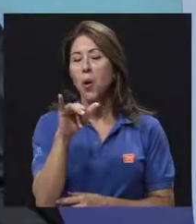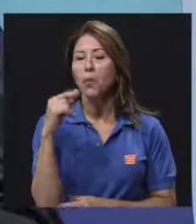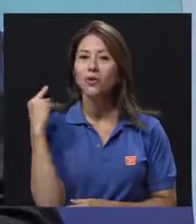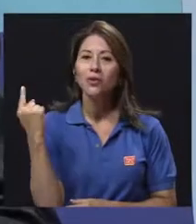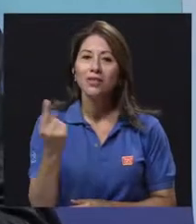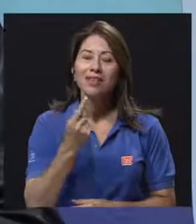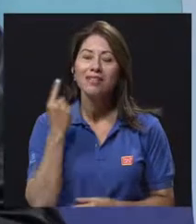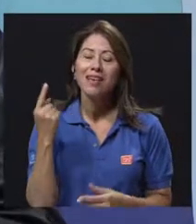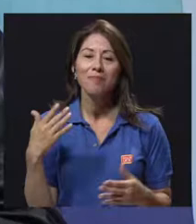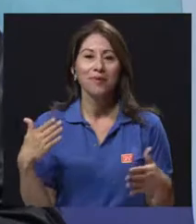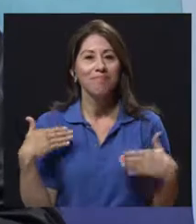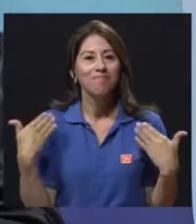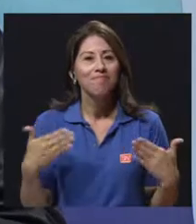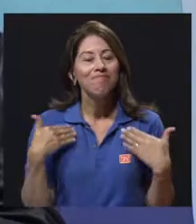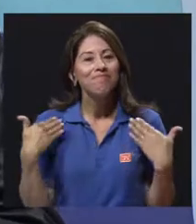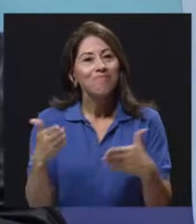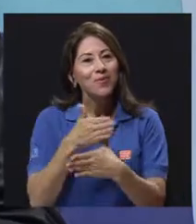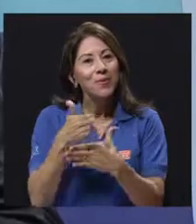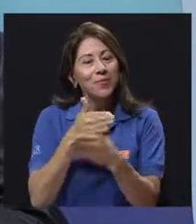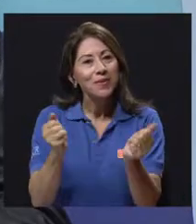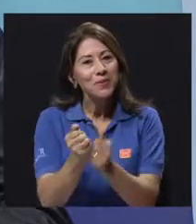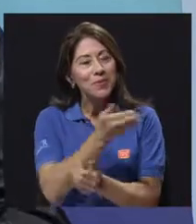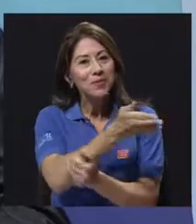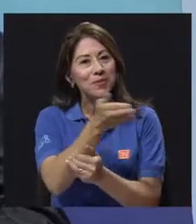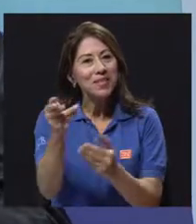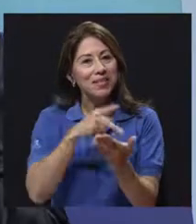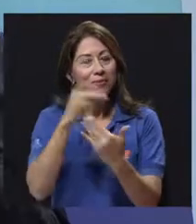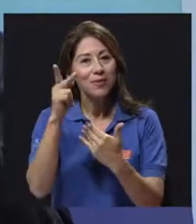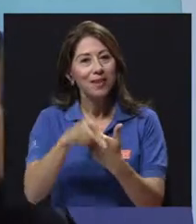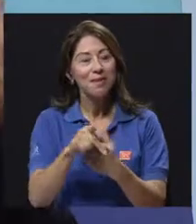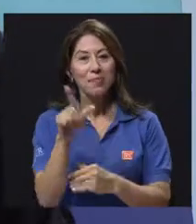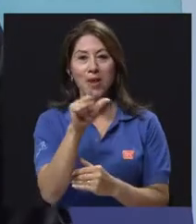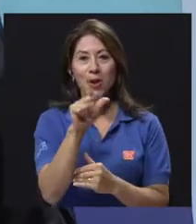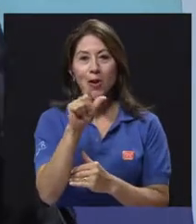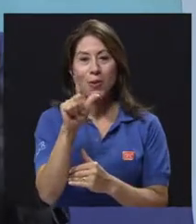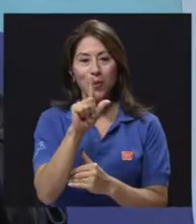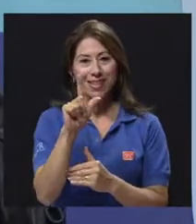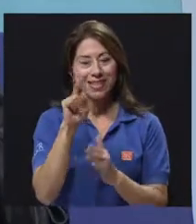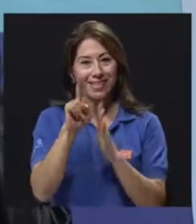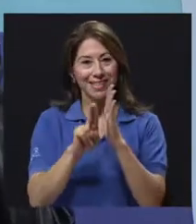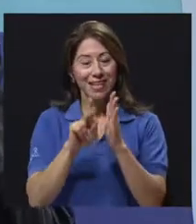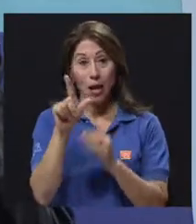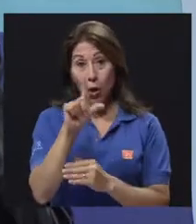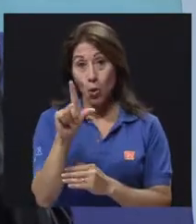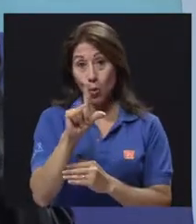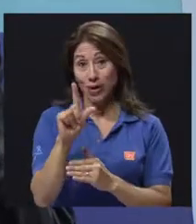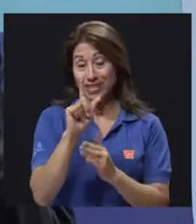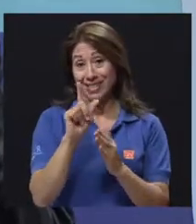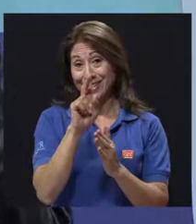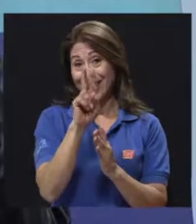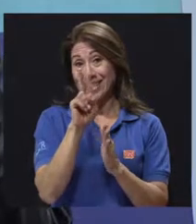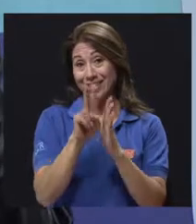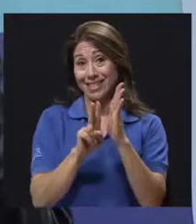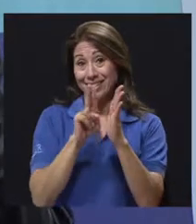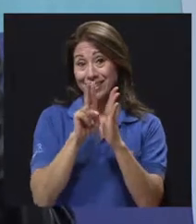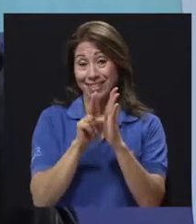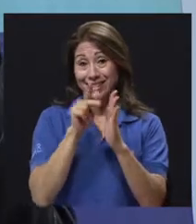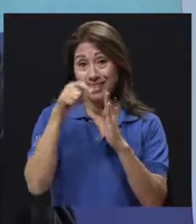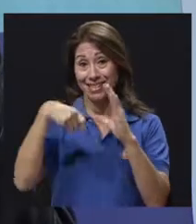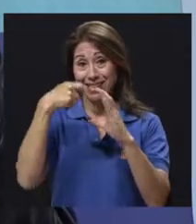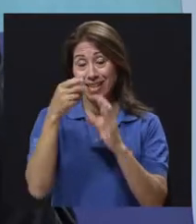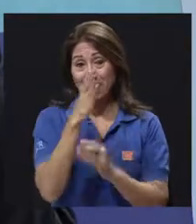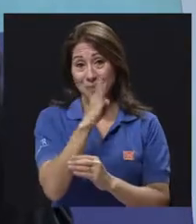Como siempre, un placer compartir con ustedes lunes de Cinemateca. Rocío, creo que esta es la segunda